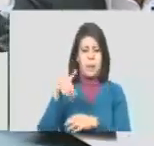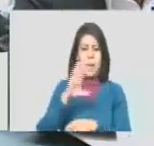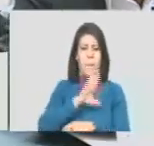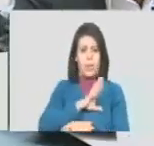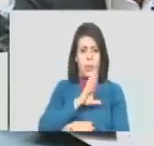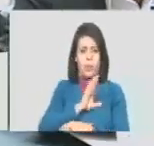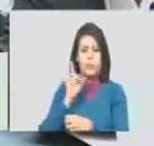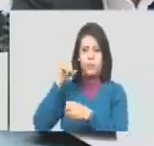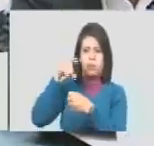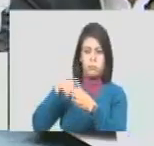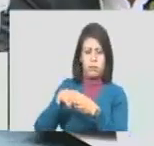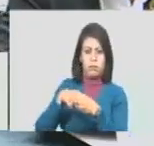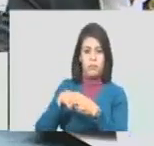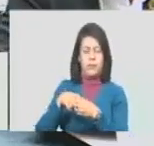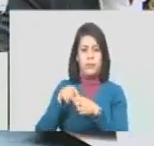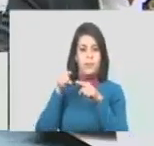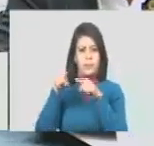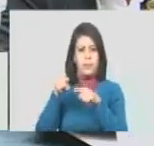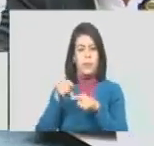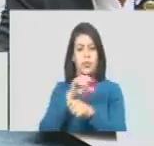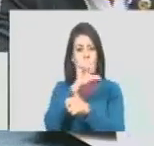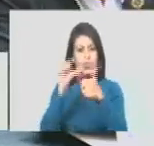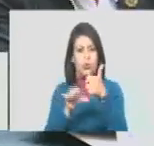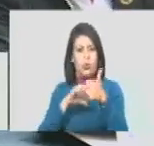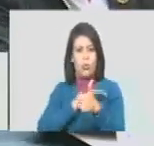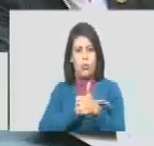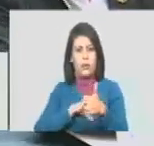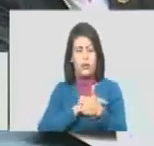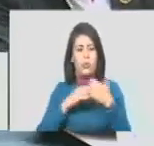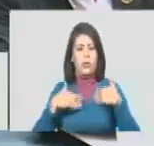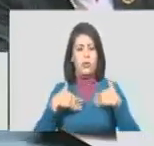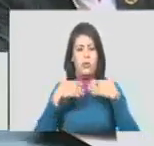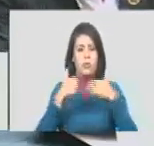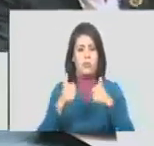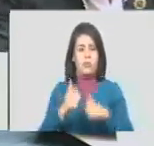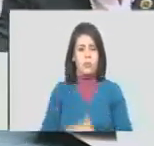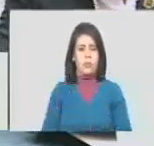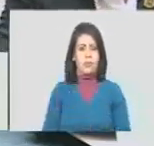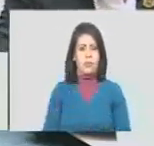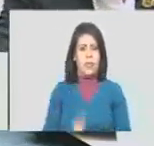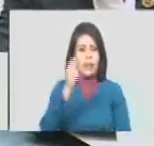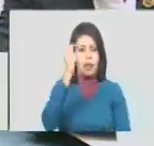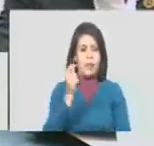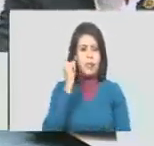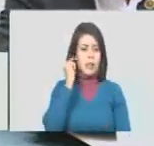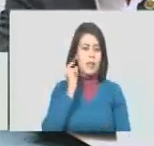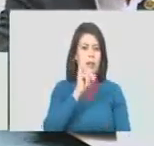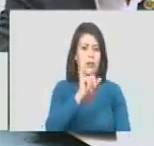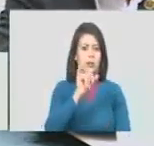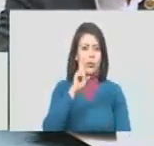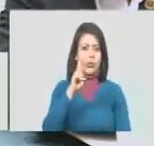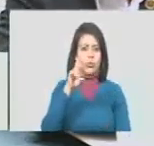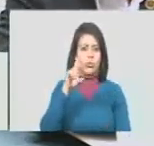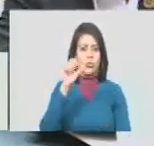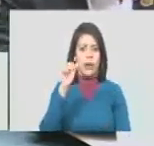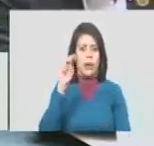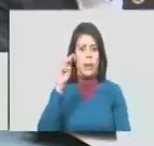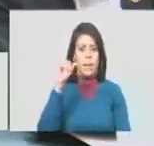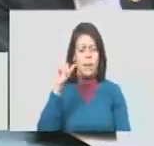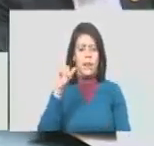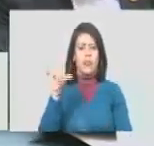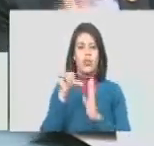pertenezco también a la subcomisión de salud. A la diputada Yurami Quintero,